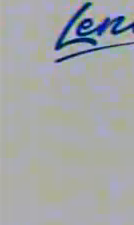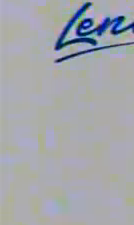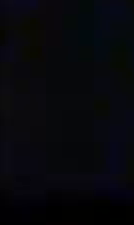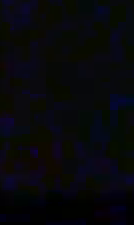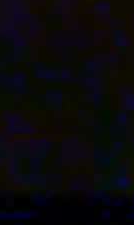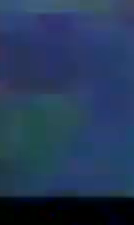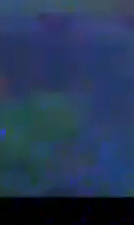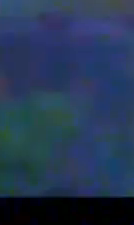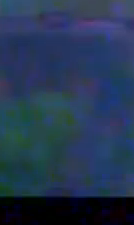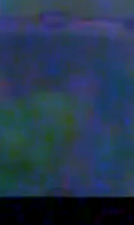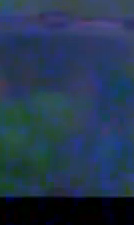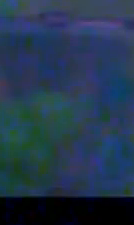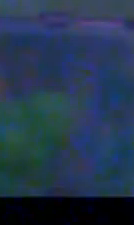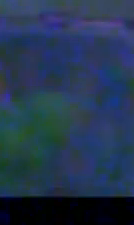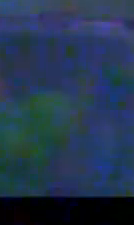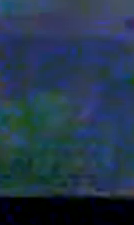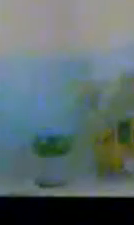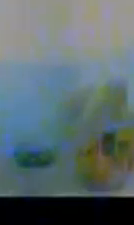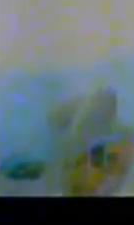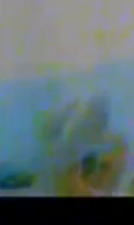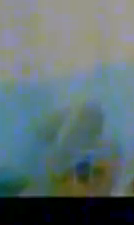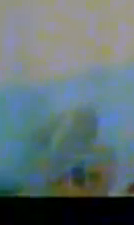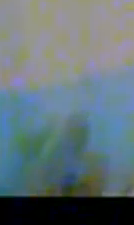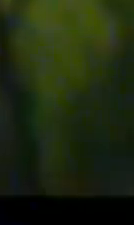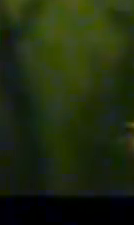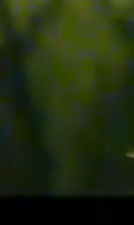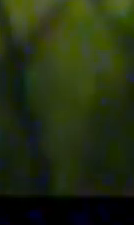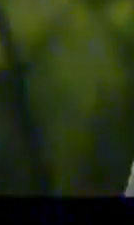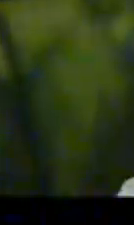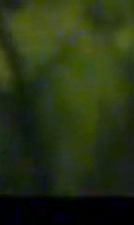todos. Tu vida está llena de movimientos.